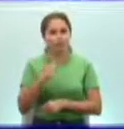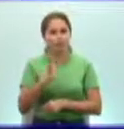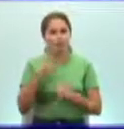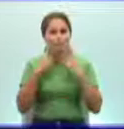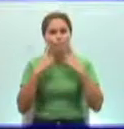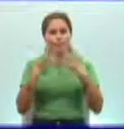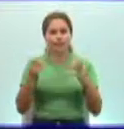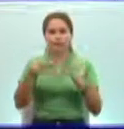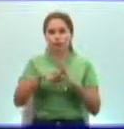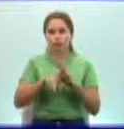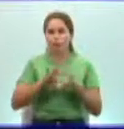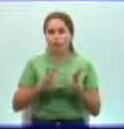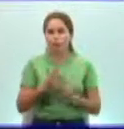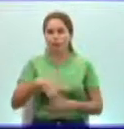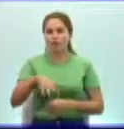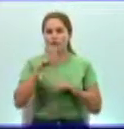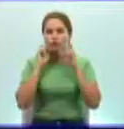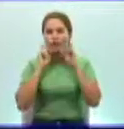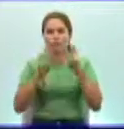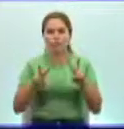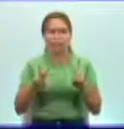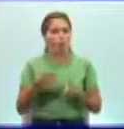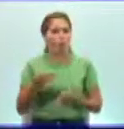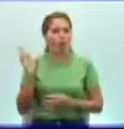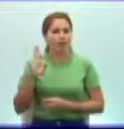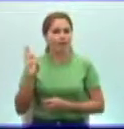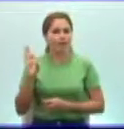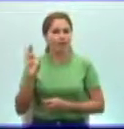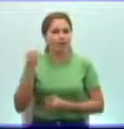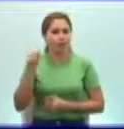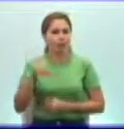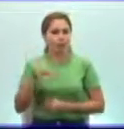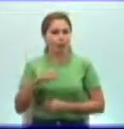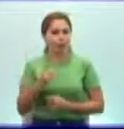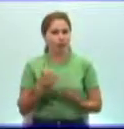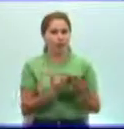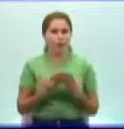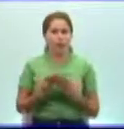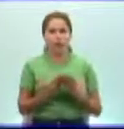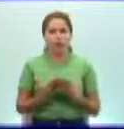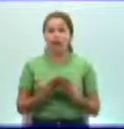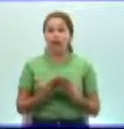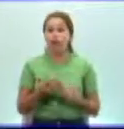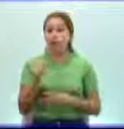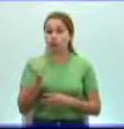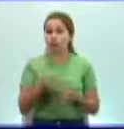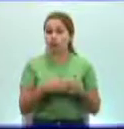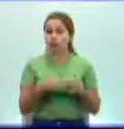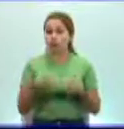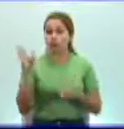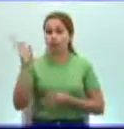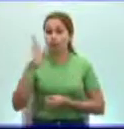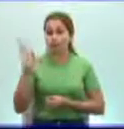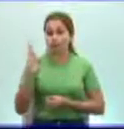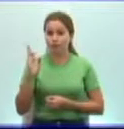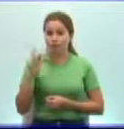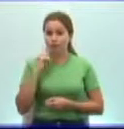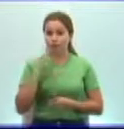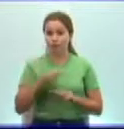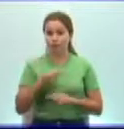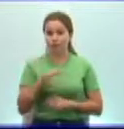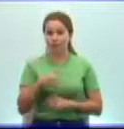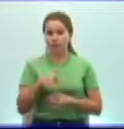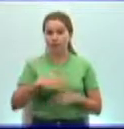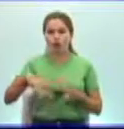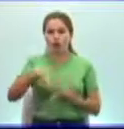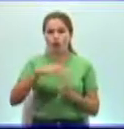inunda cada espacio de nuestras vidas, la física. Hoy estaremos estudiando una de las ramas de la física que se dedica a los fenómenos